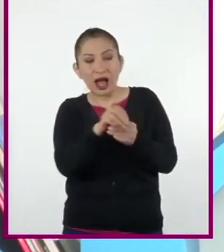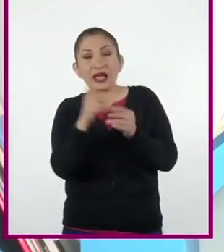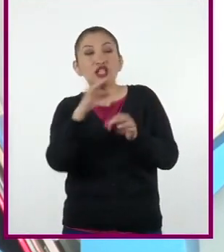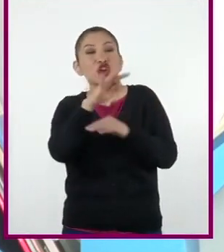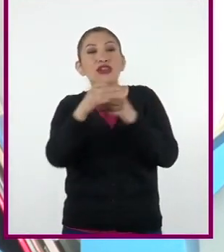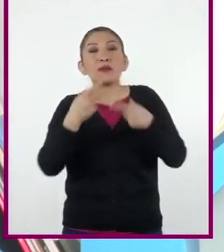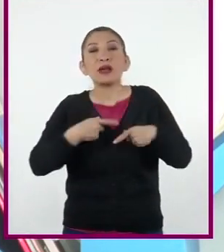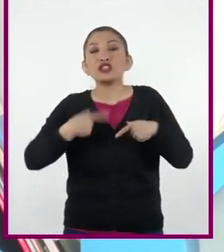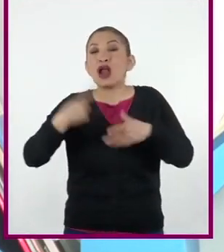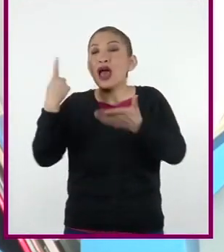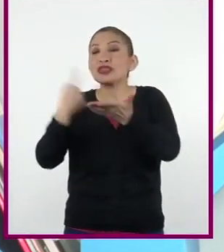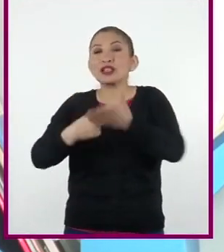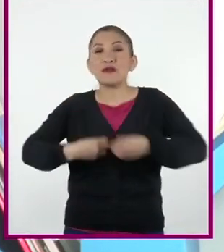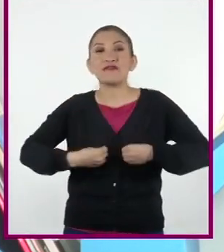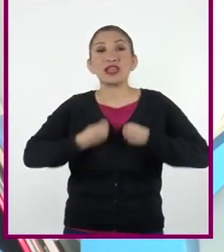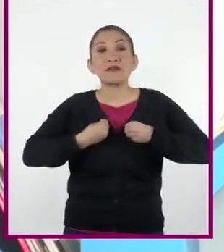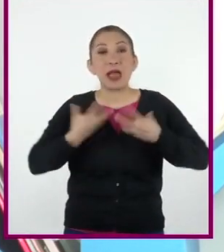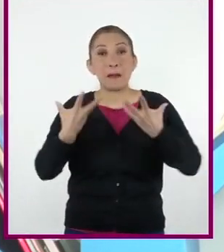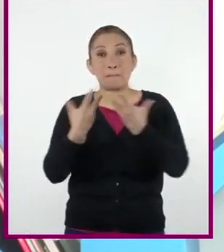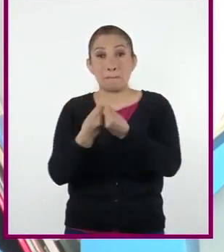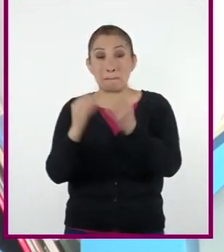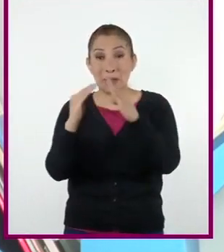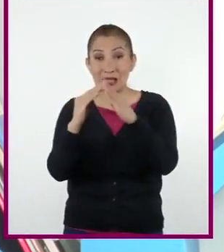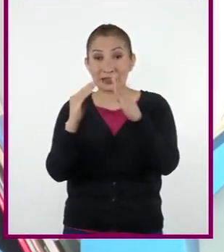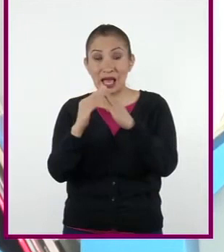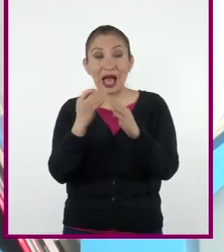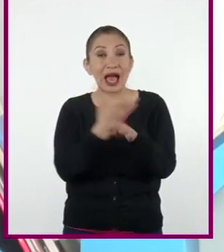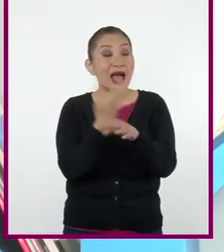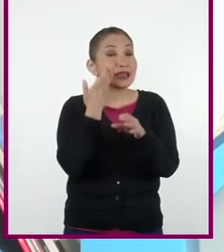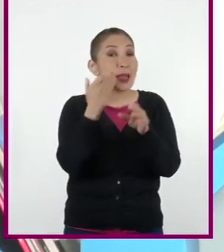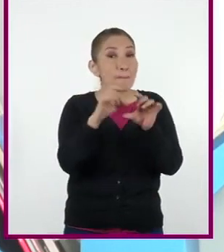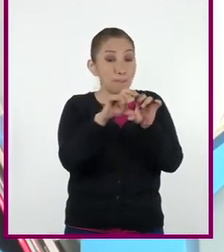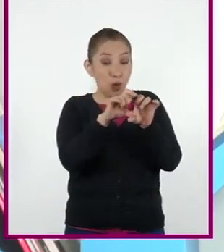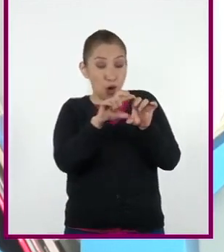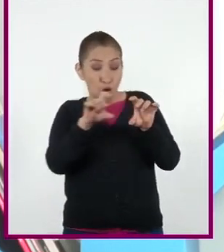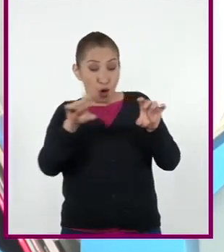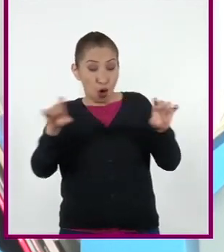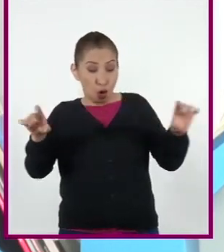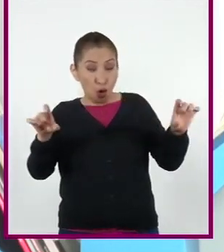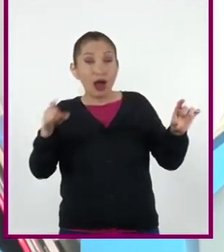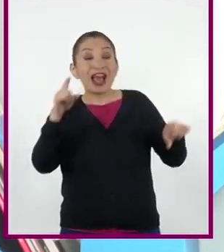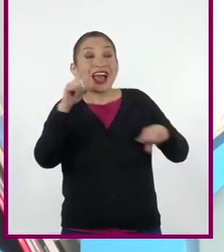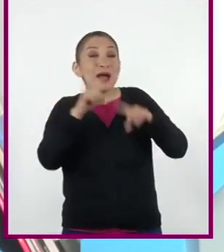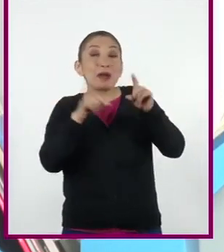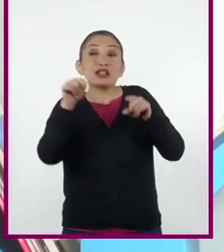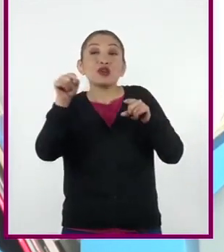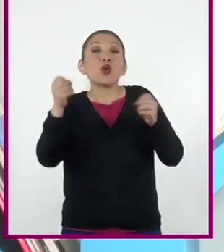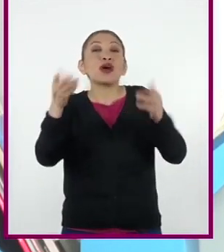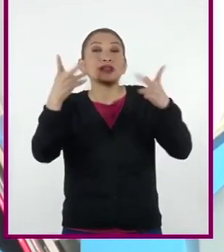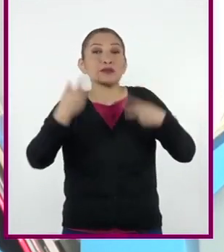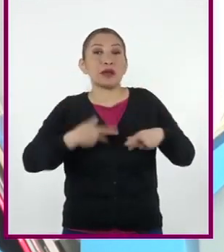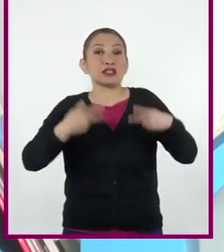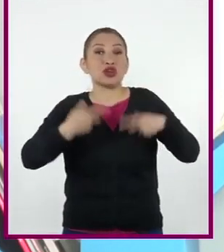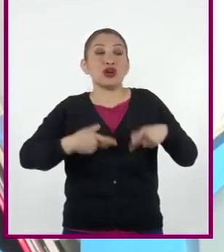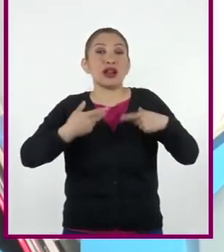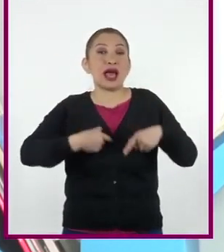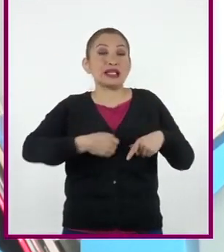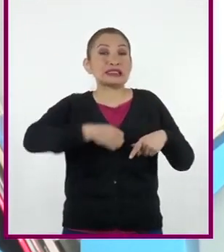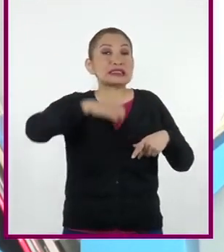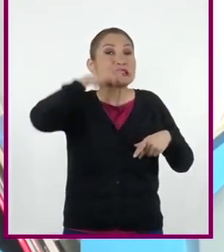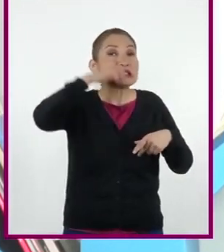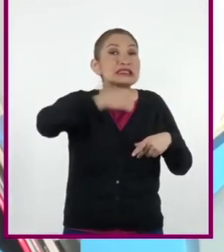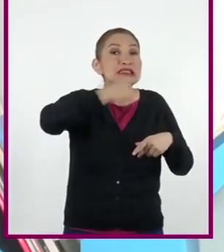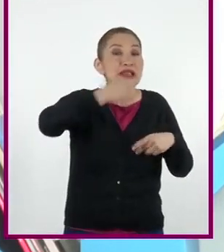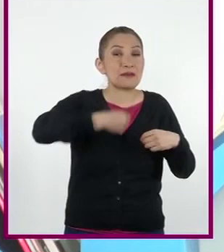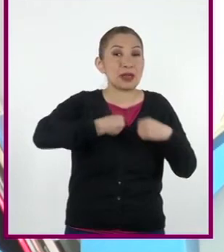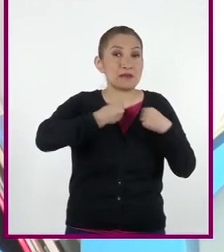personas que habitan en su casa. La duración de la línea del tiempo dependerá de las personas mayores que